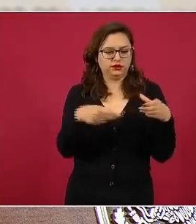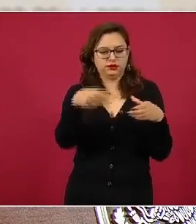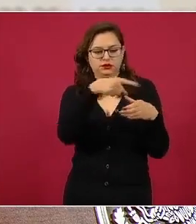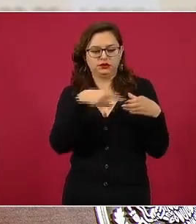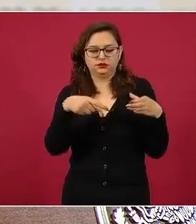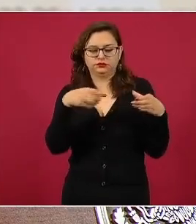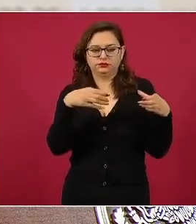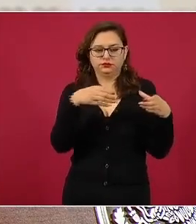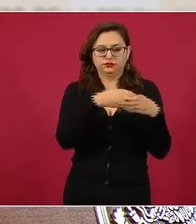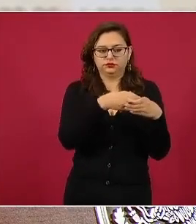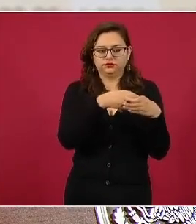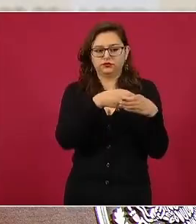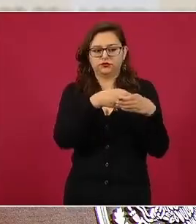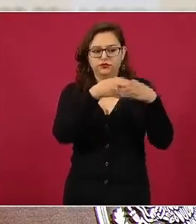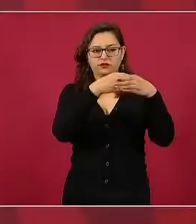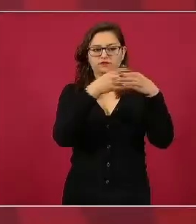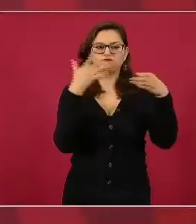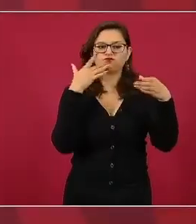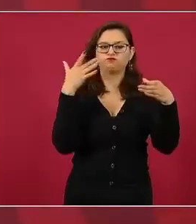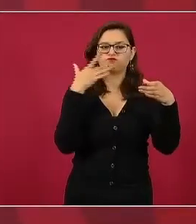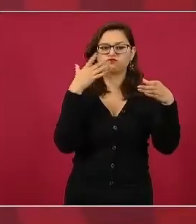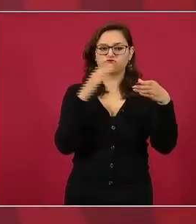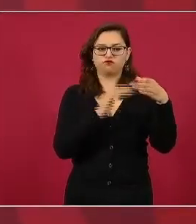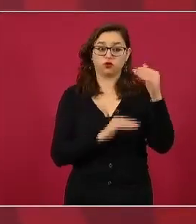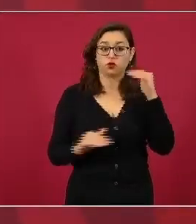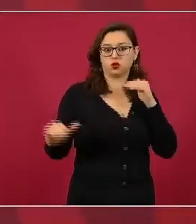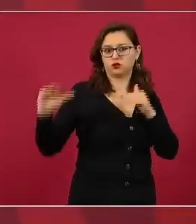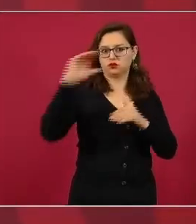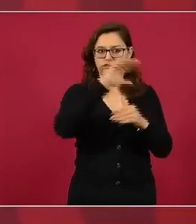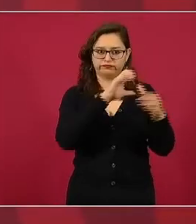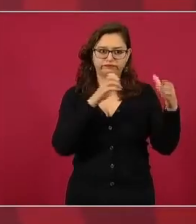dominio oligarca,